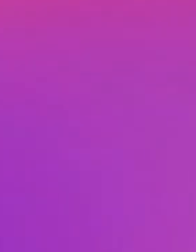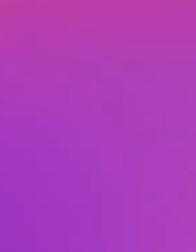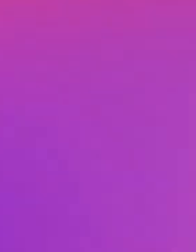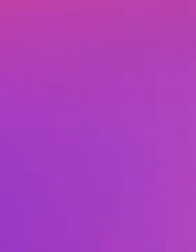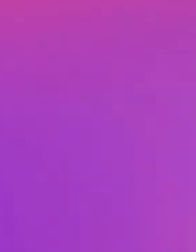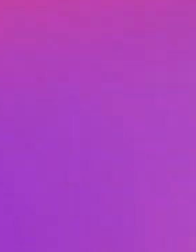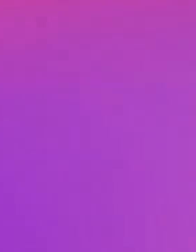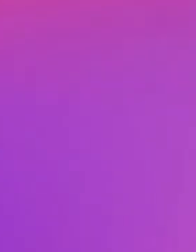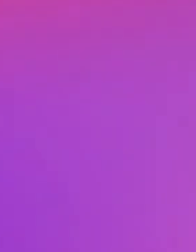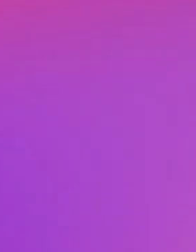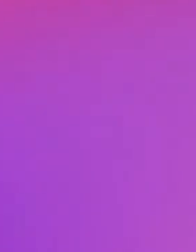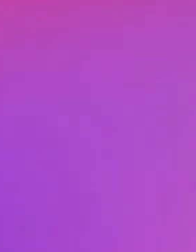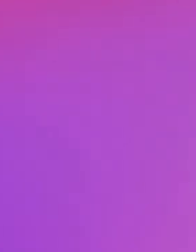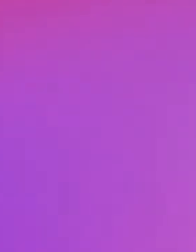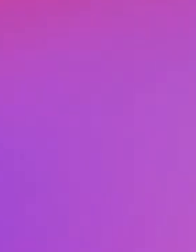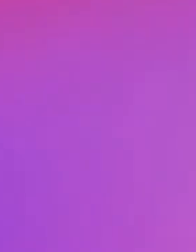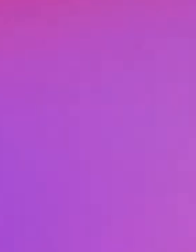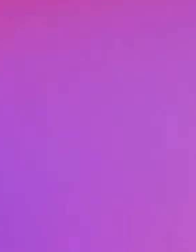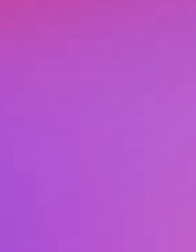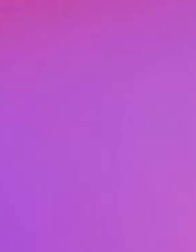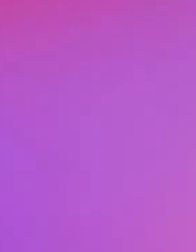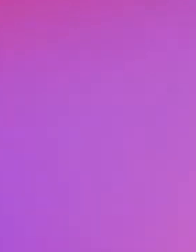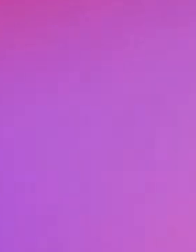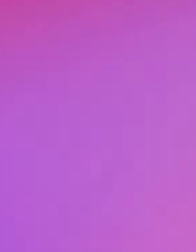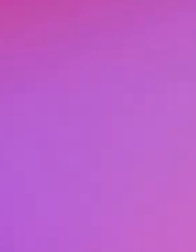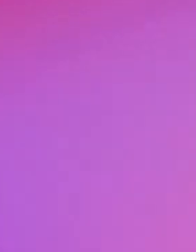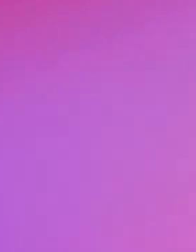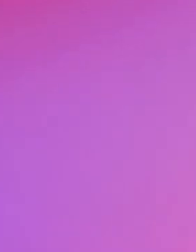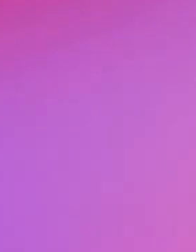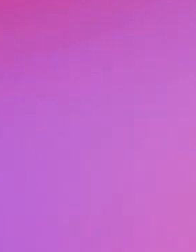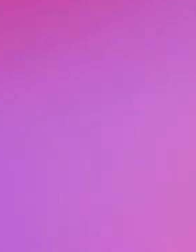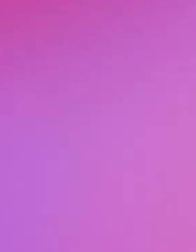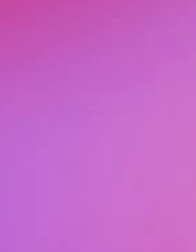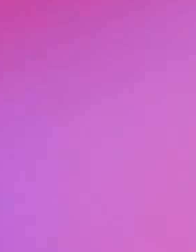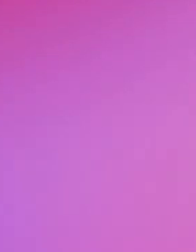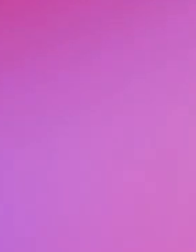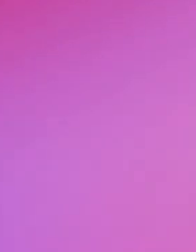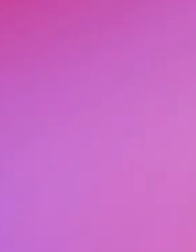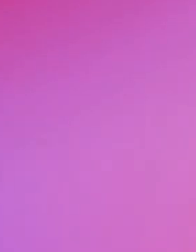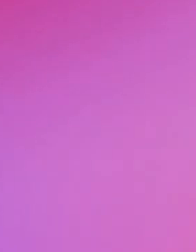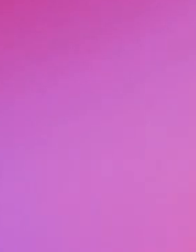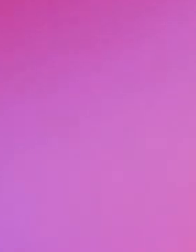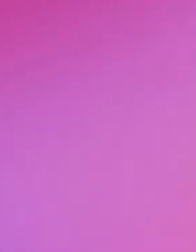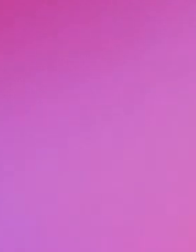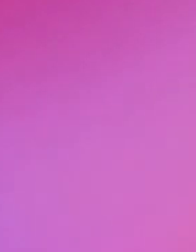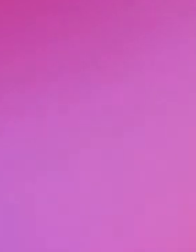conalitec.cep.gov.mx. Y recuerda que también cuentas con el sitio